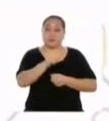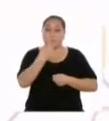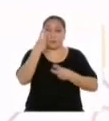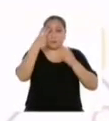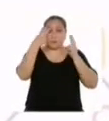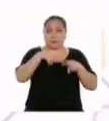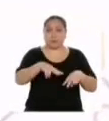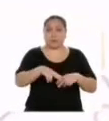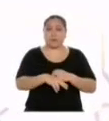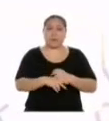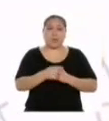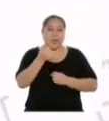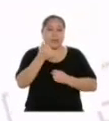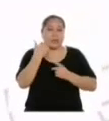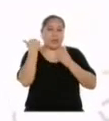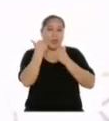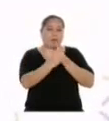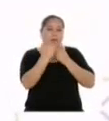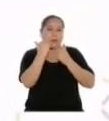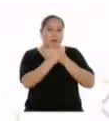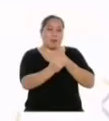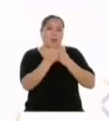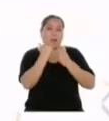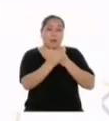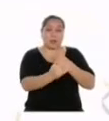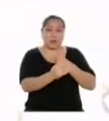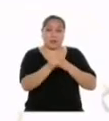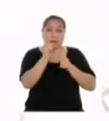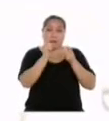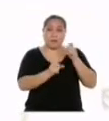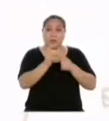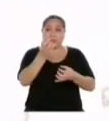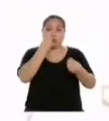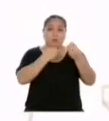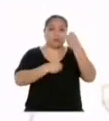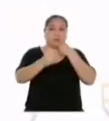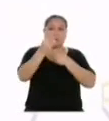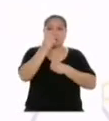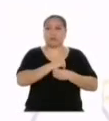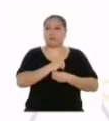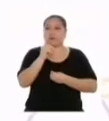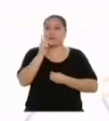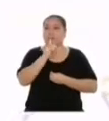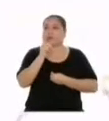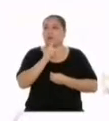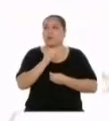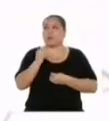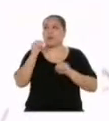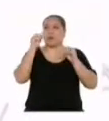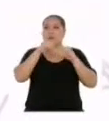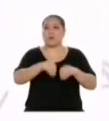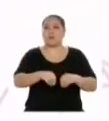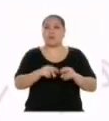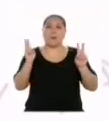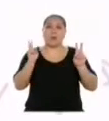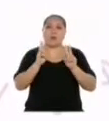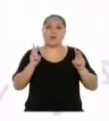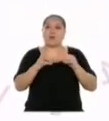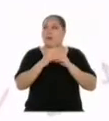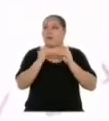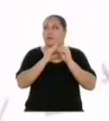Allí podemos notar que casi la mitad de la muestra de encuestados tiene una alimentación donde no están presentes las verduras y las